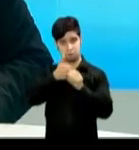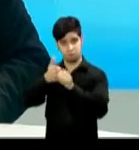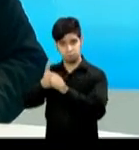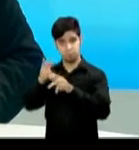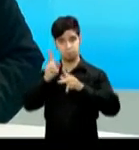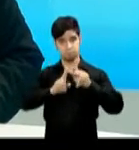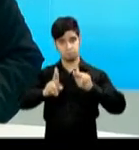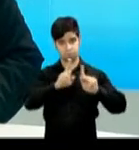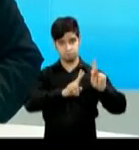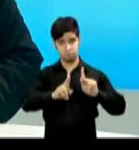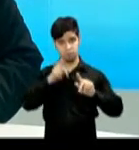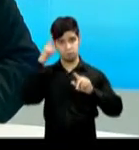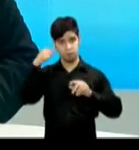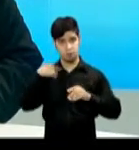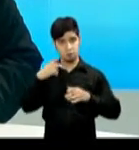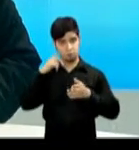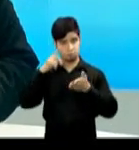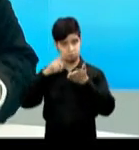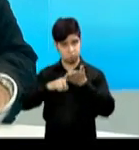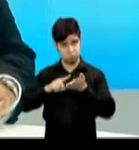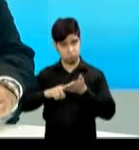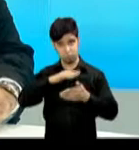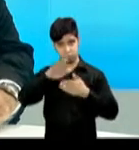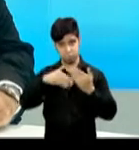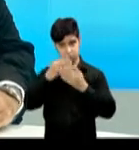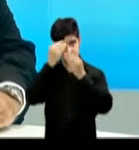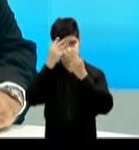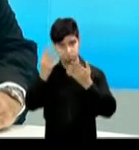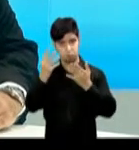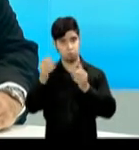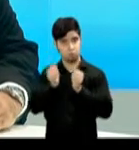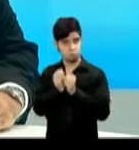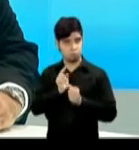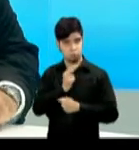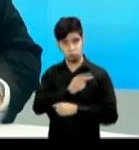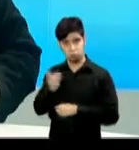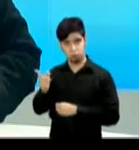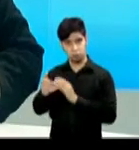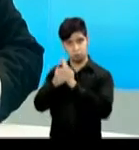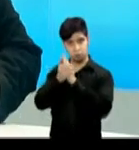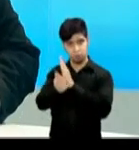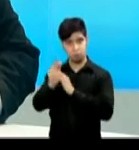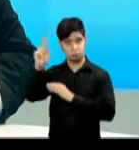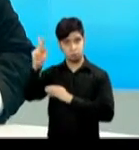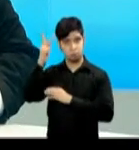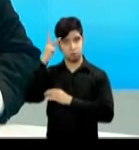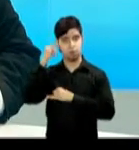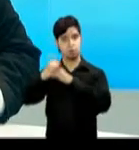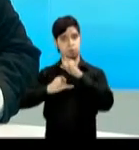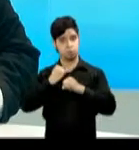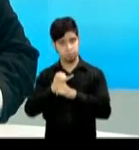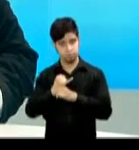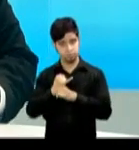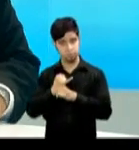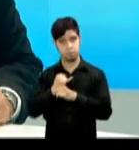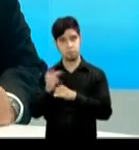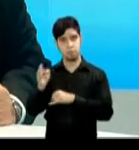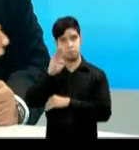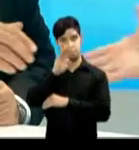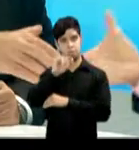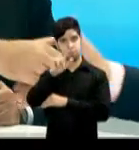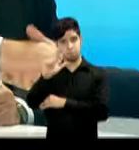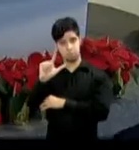análisis sobre las repercusiones de esta determinación nos acompaña el experto en política internacional, Félix Escoriaza, a quien agradecemos